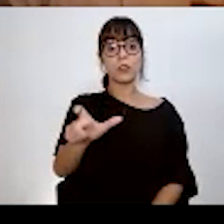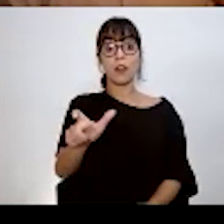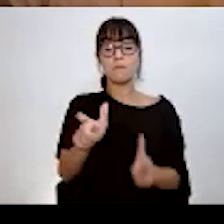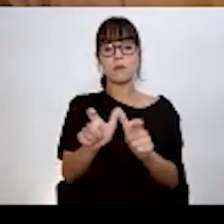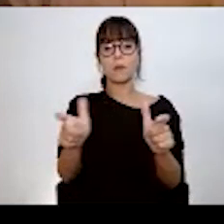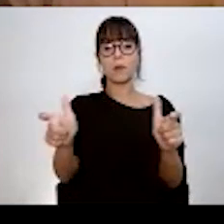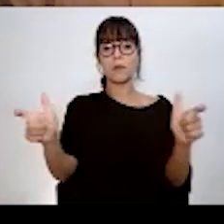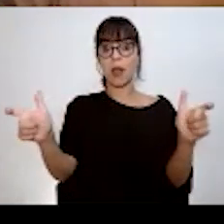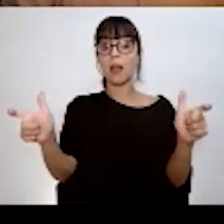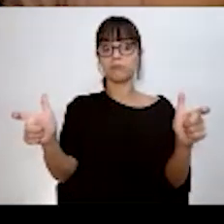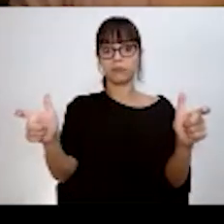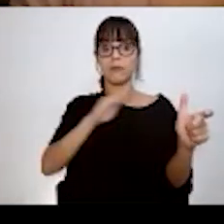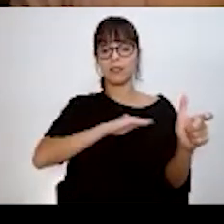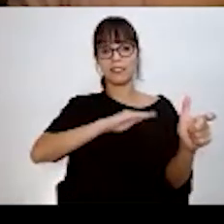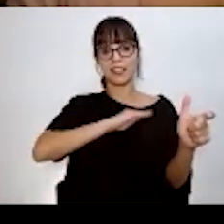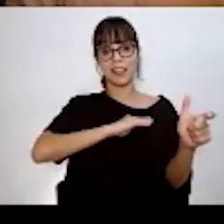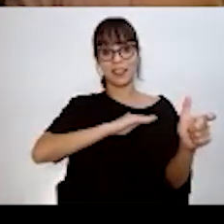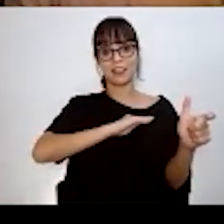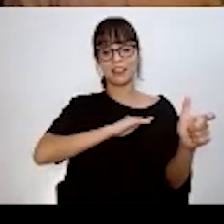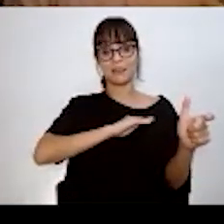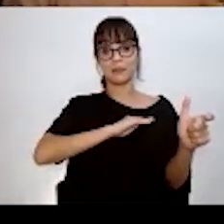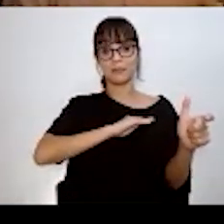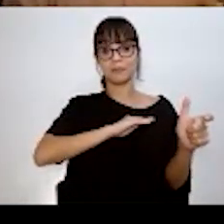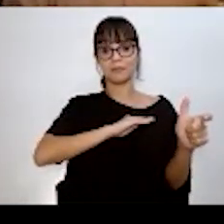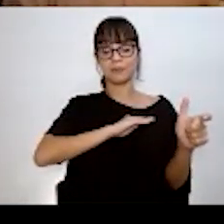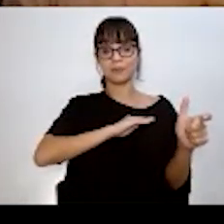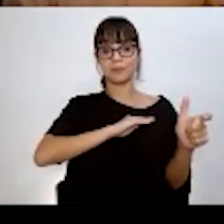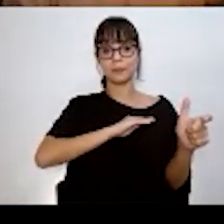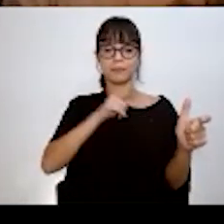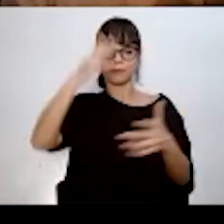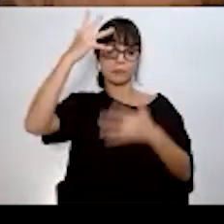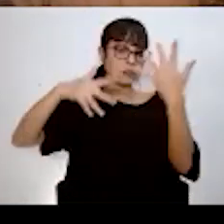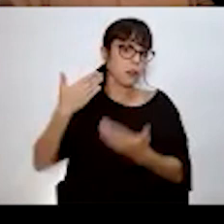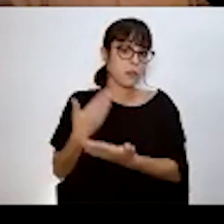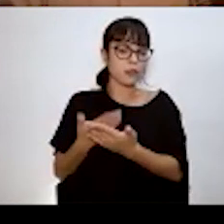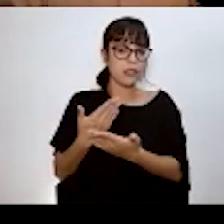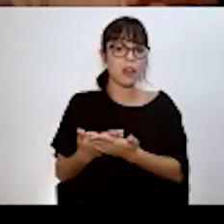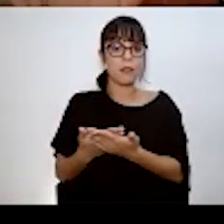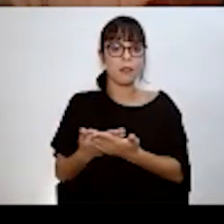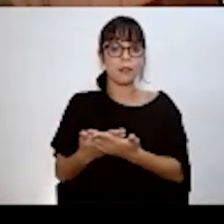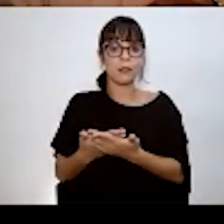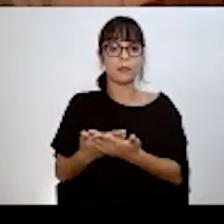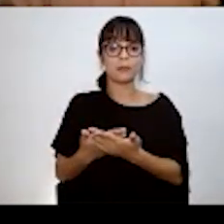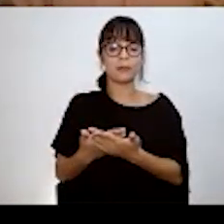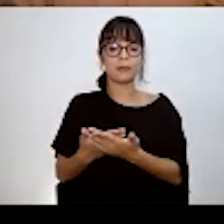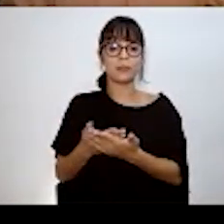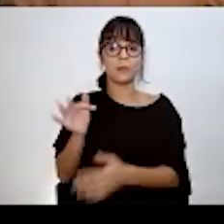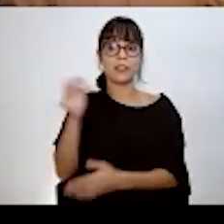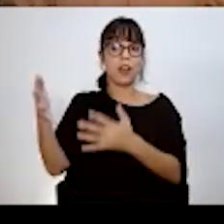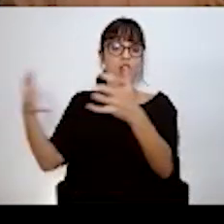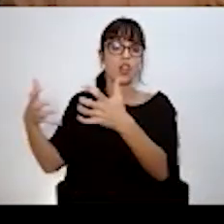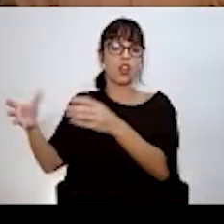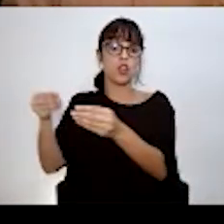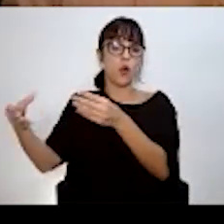y es un fenómeno que está también demostrado matemáticamente, pero está también demostrado documentalmente en diferentes